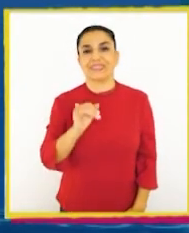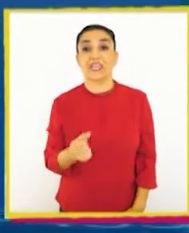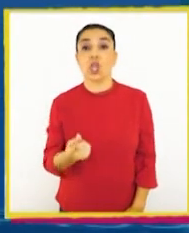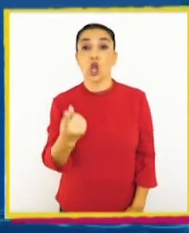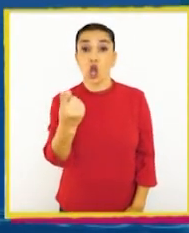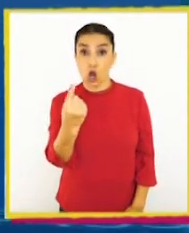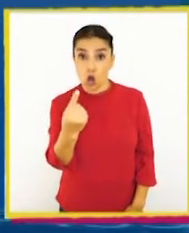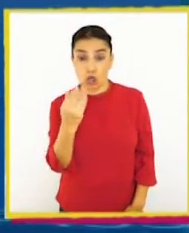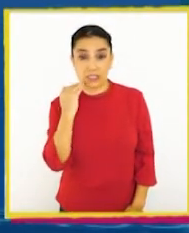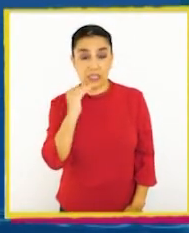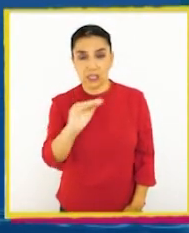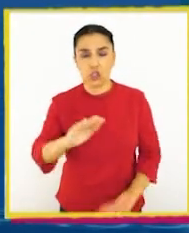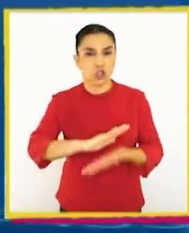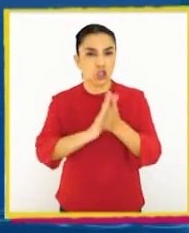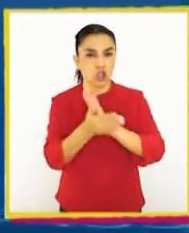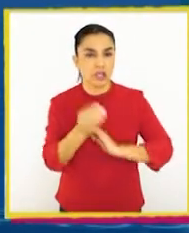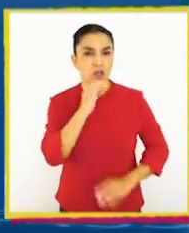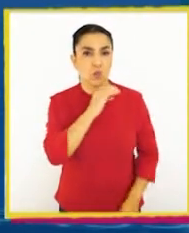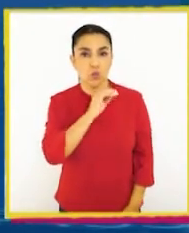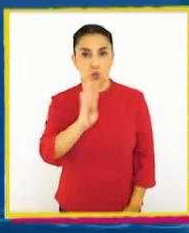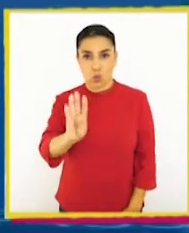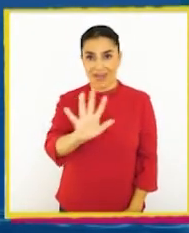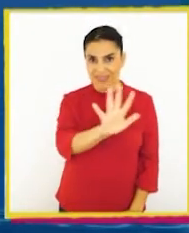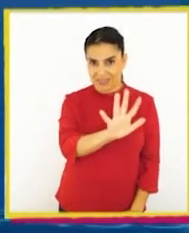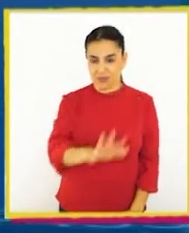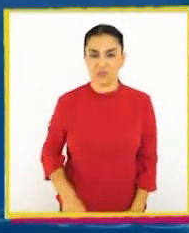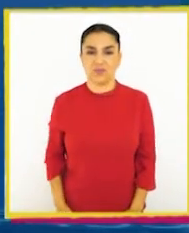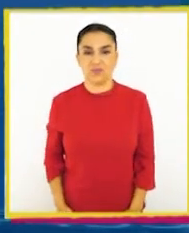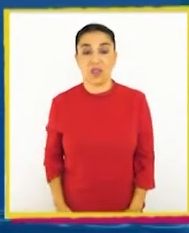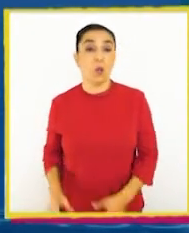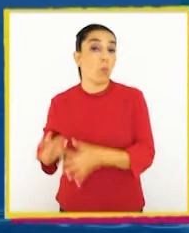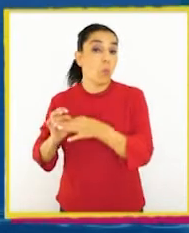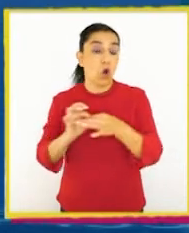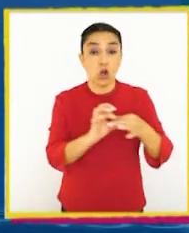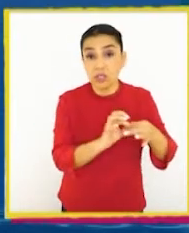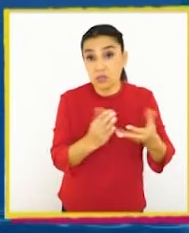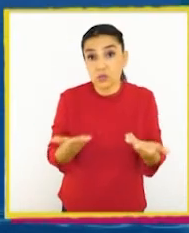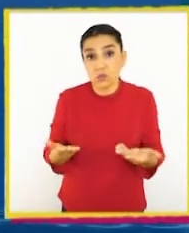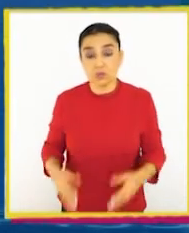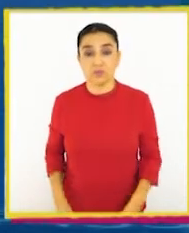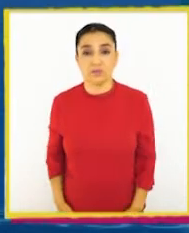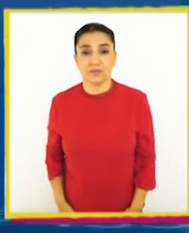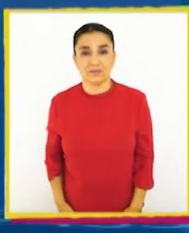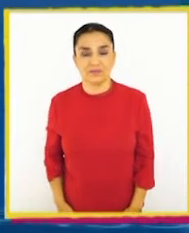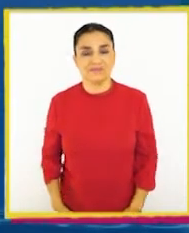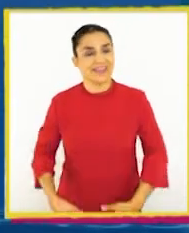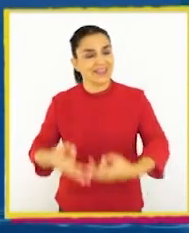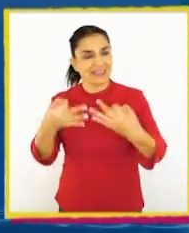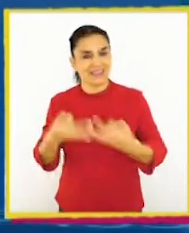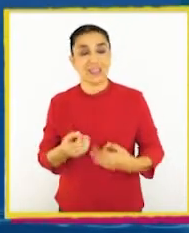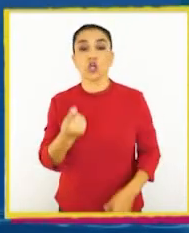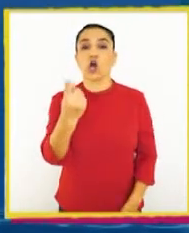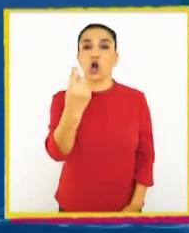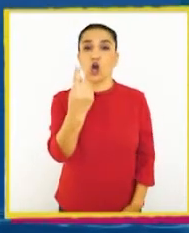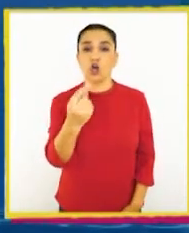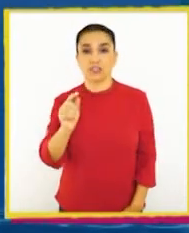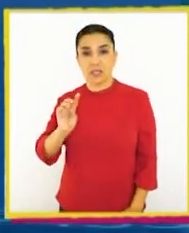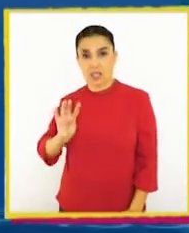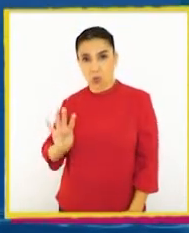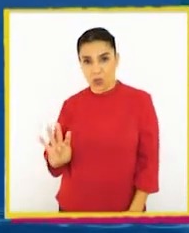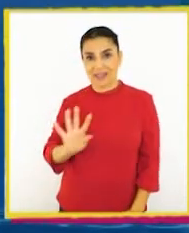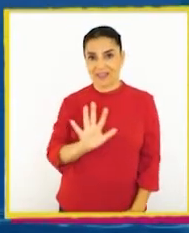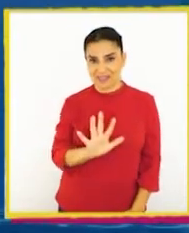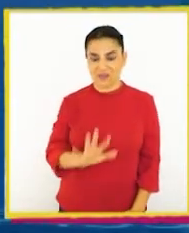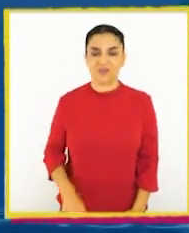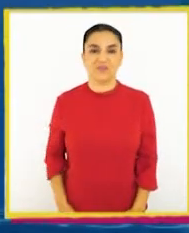son once niños y el total del curso es cuarenta cinco. Por lo tanto, ¿serán? ¡Exacto! Once cuarenta y cinco